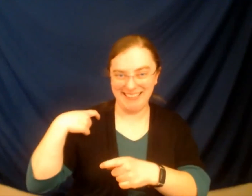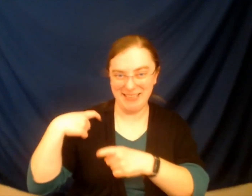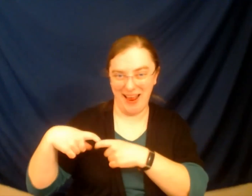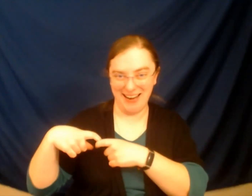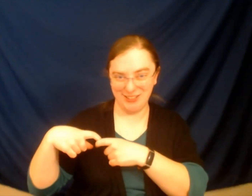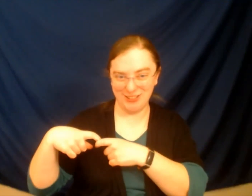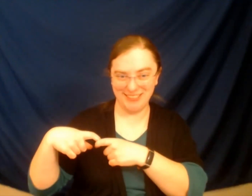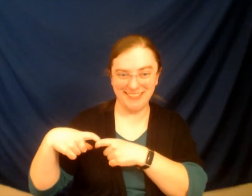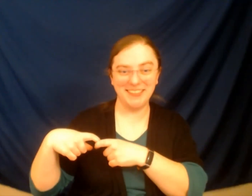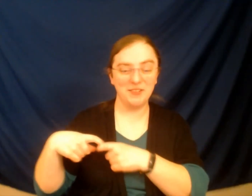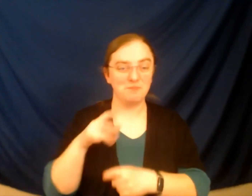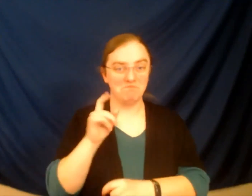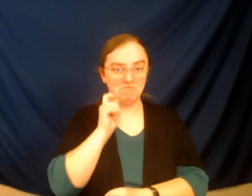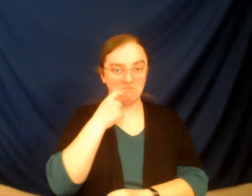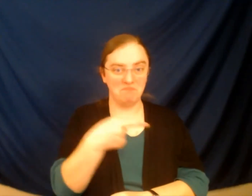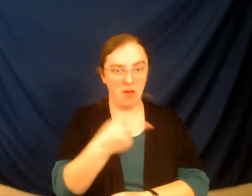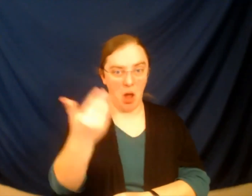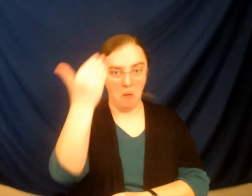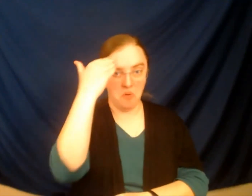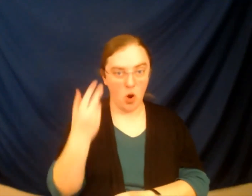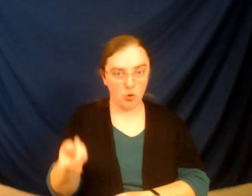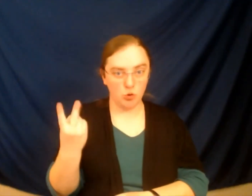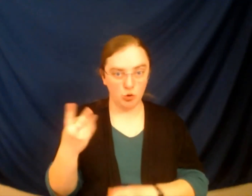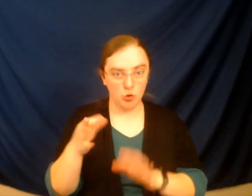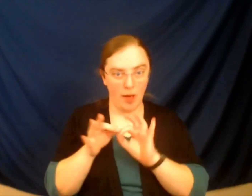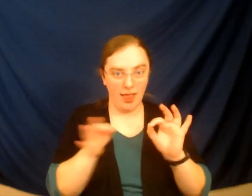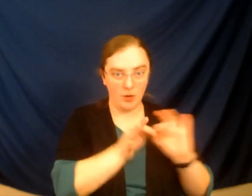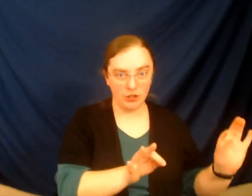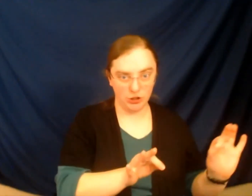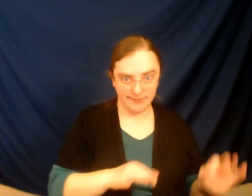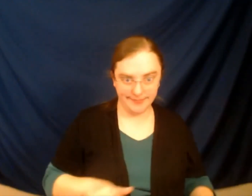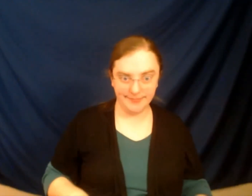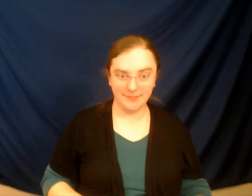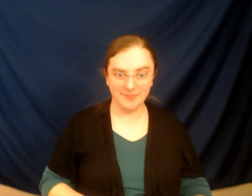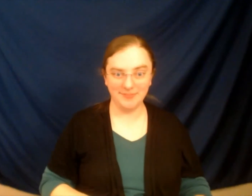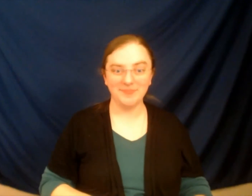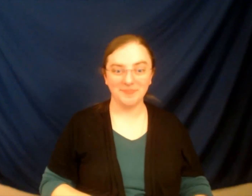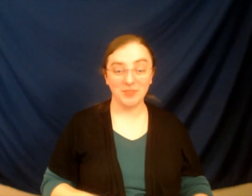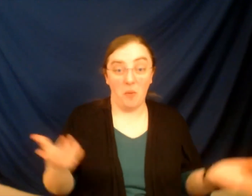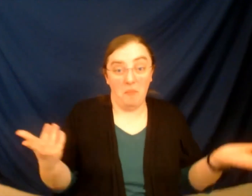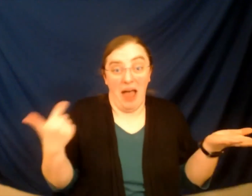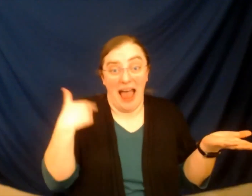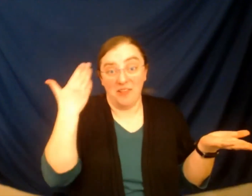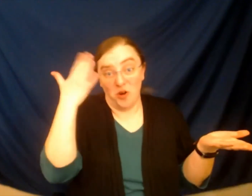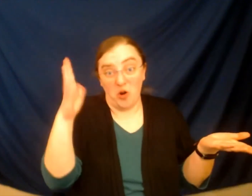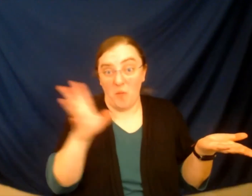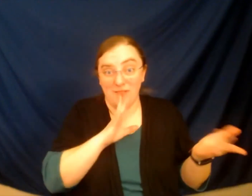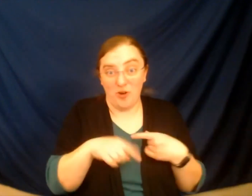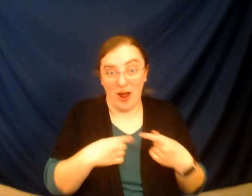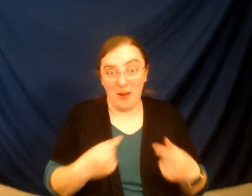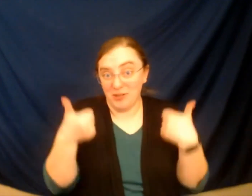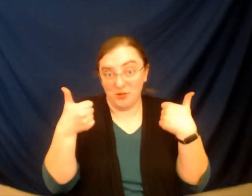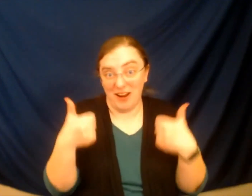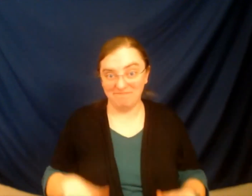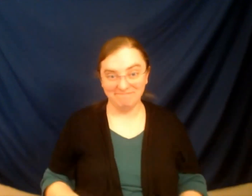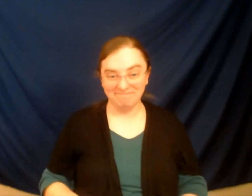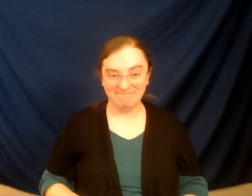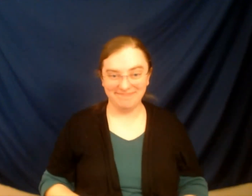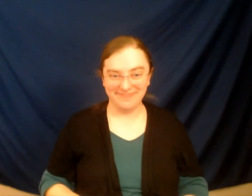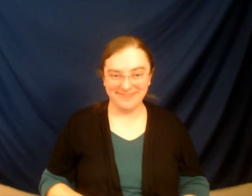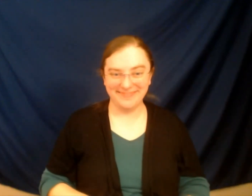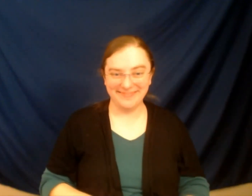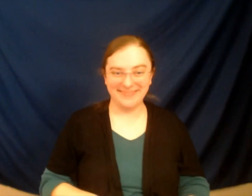o del kinder de educación general? ¿O no sabe? La maestra me dijo del meeting que